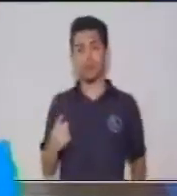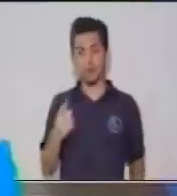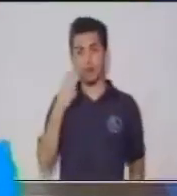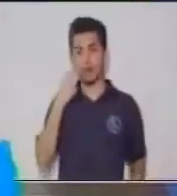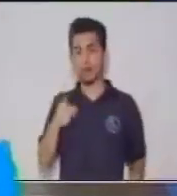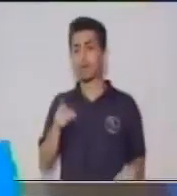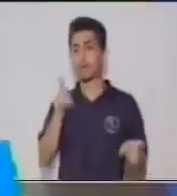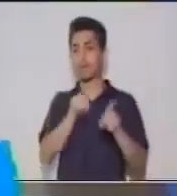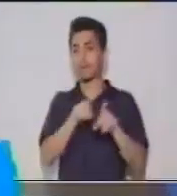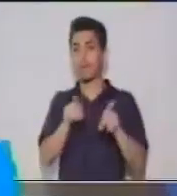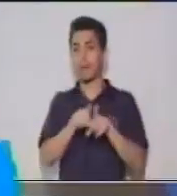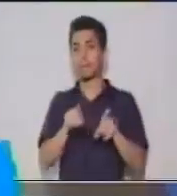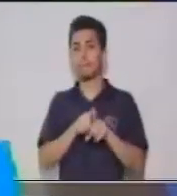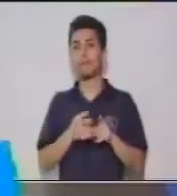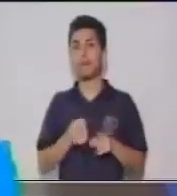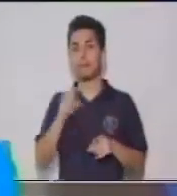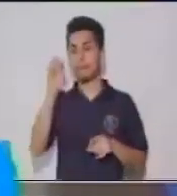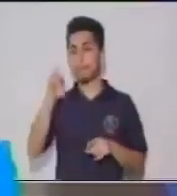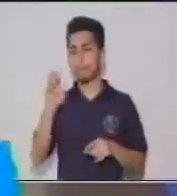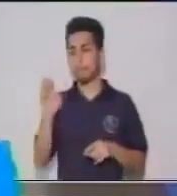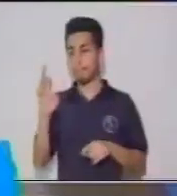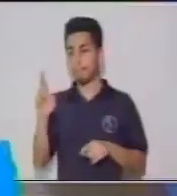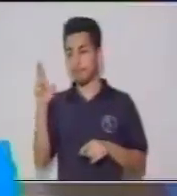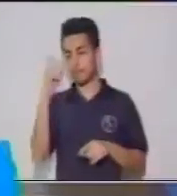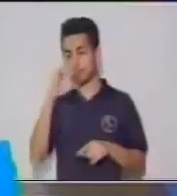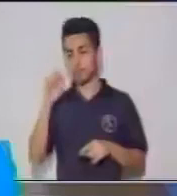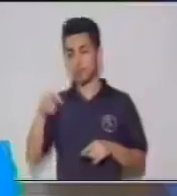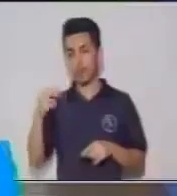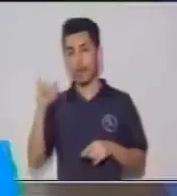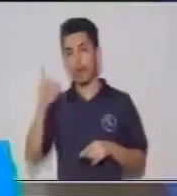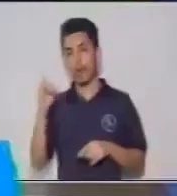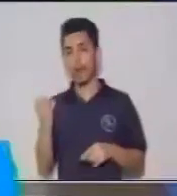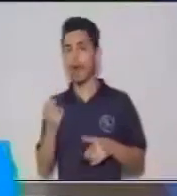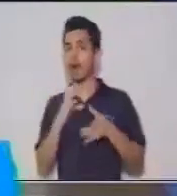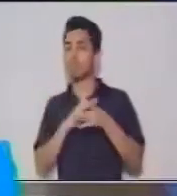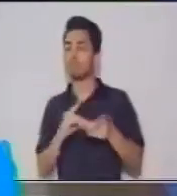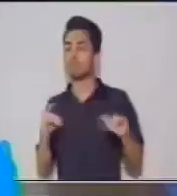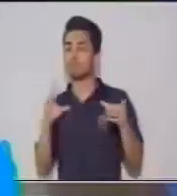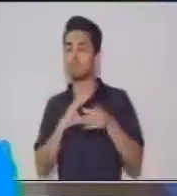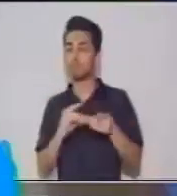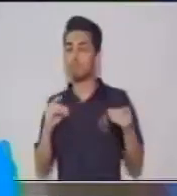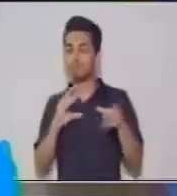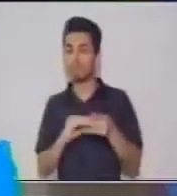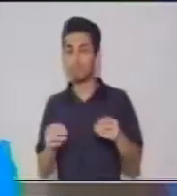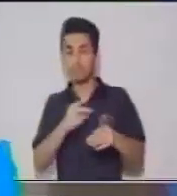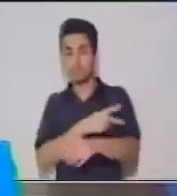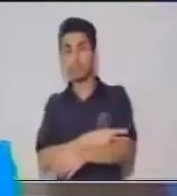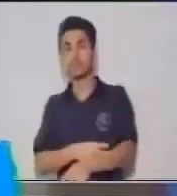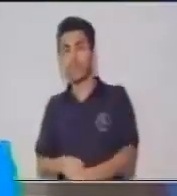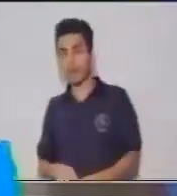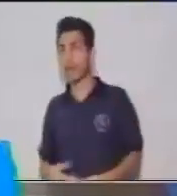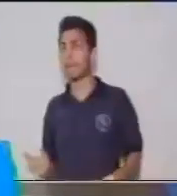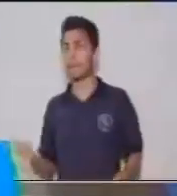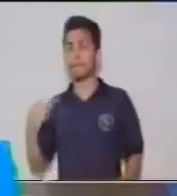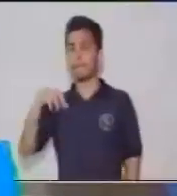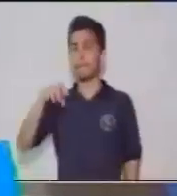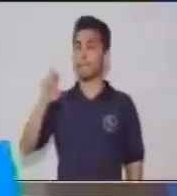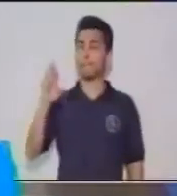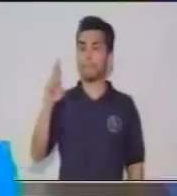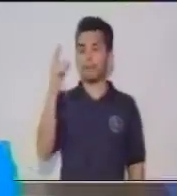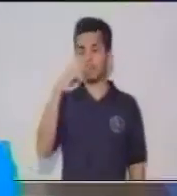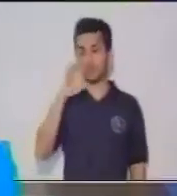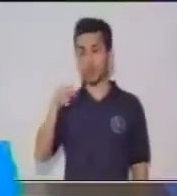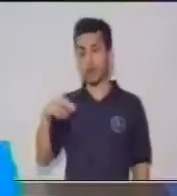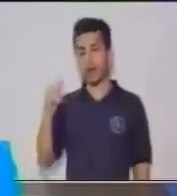y también los personajes. Es el que va a relatar esta historia. Los personajes se derivan